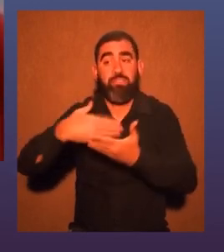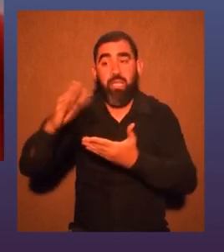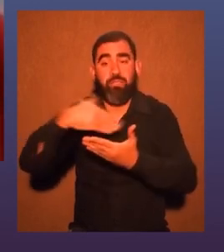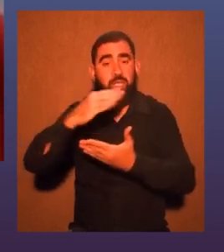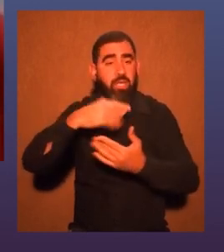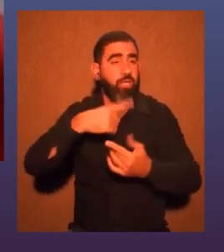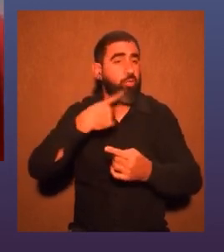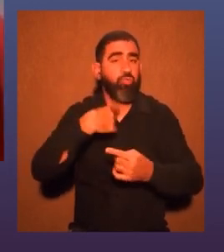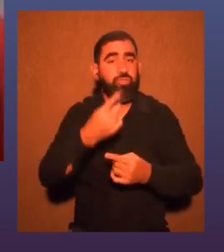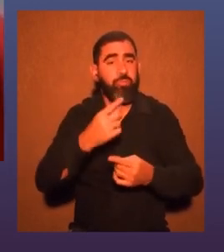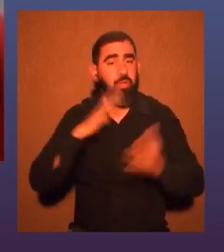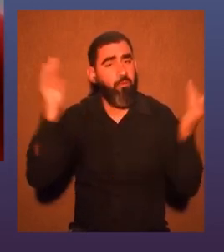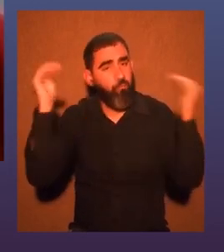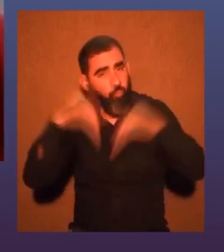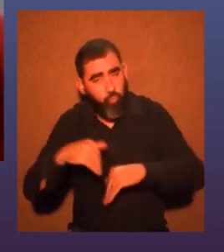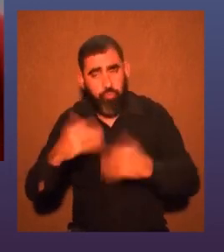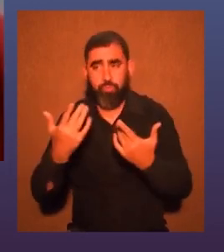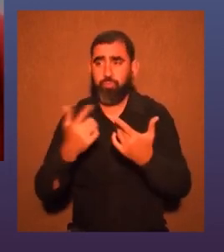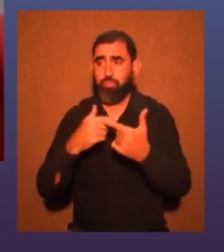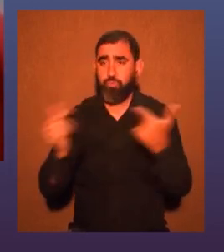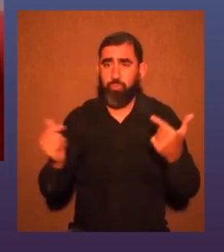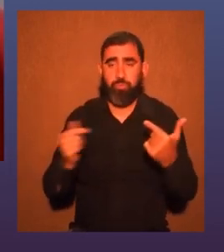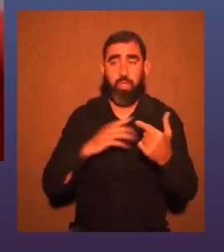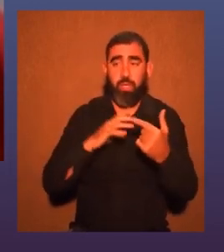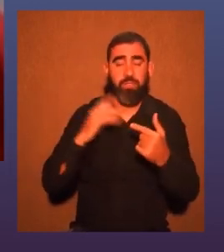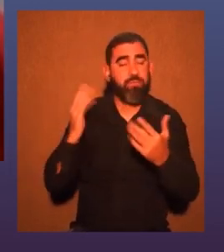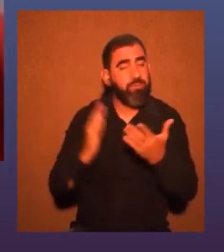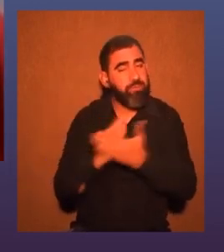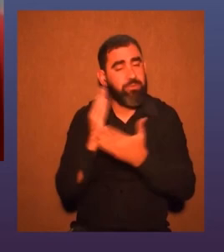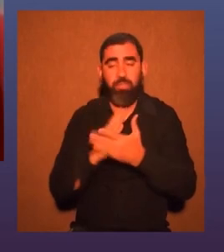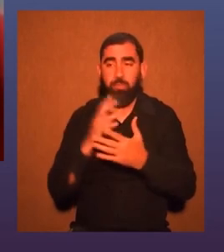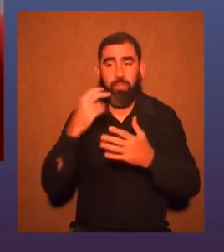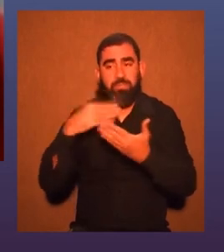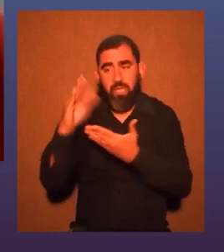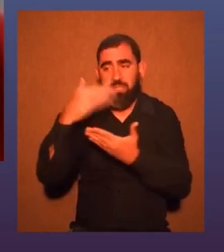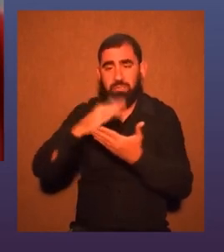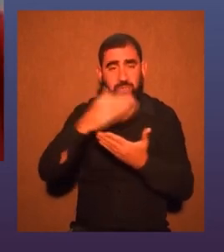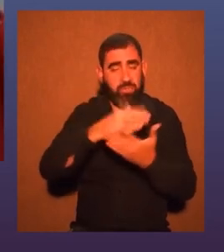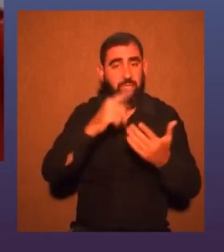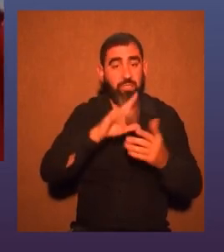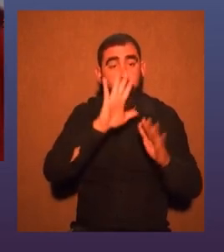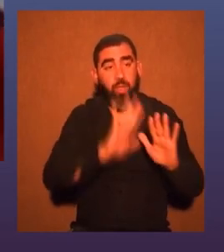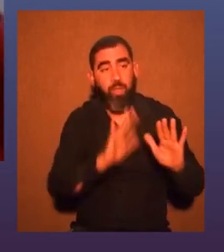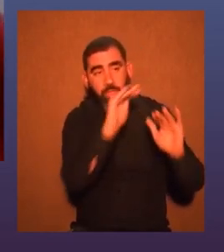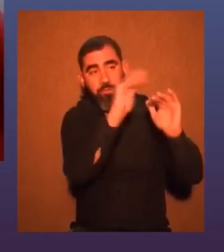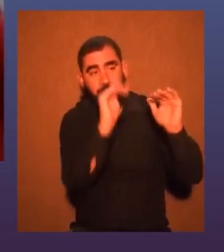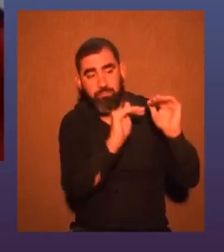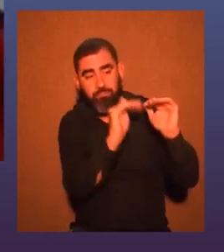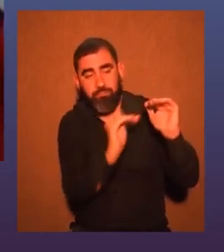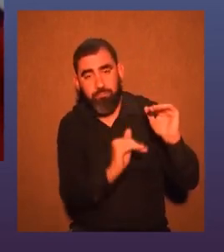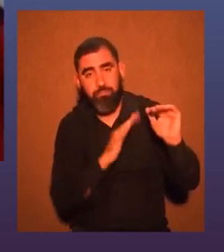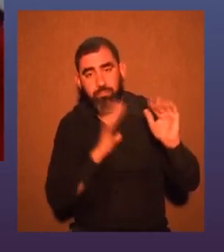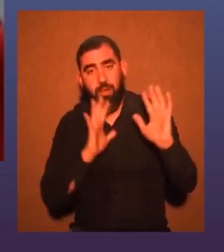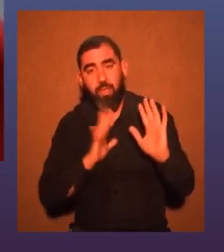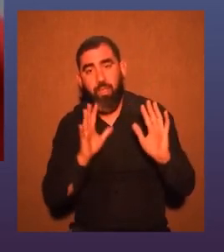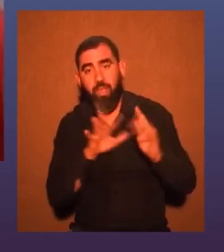descartando la frustración y lo que decía Luciano, ¿no? Siempre vos vas descartando, y eso va quedando acá alrededor mío. Entonces